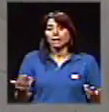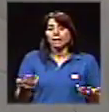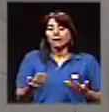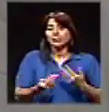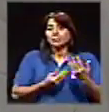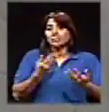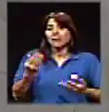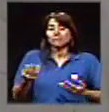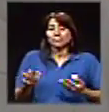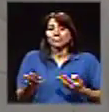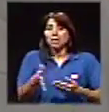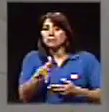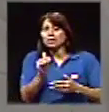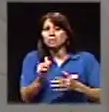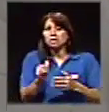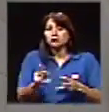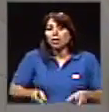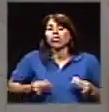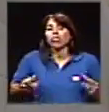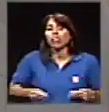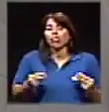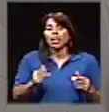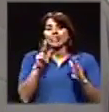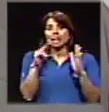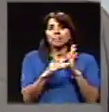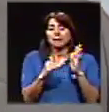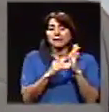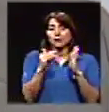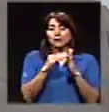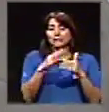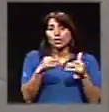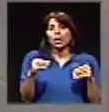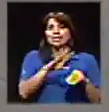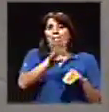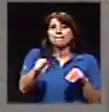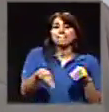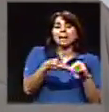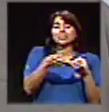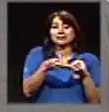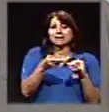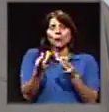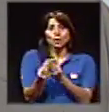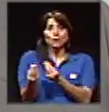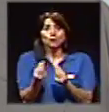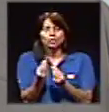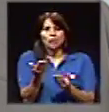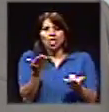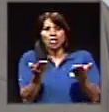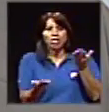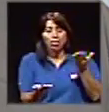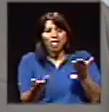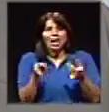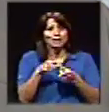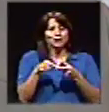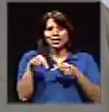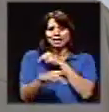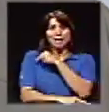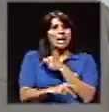como 3,000 millones de dólares más de lo que está produciendo, ese es el déficit en la cuenta corriente de la balanza de pagos, es un país que no está para hacer